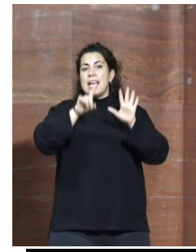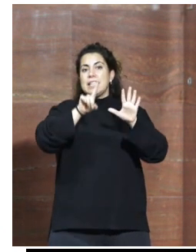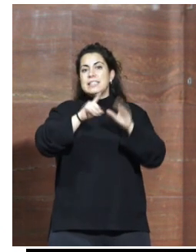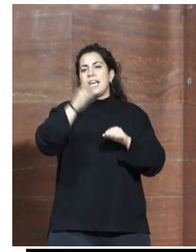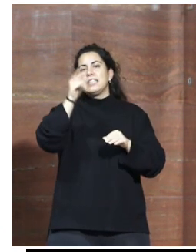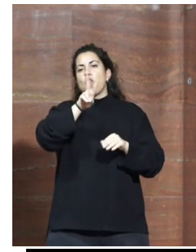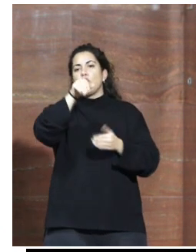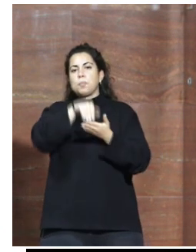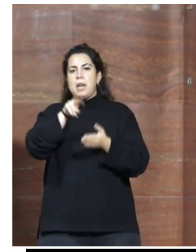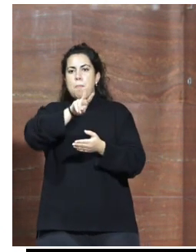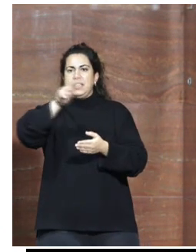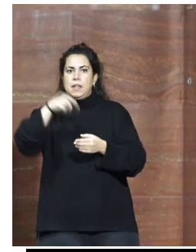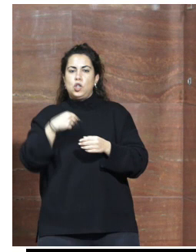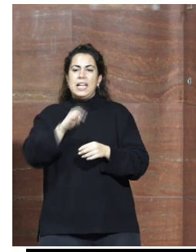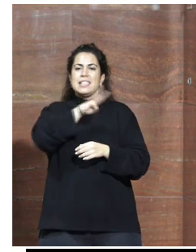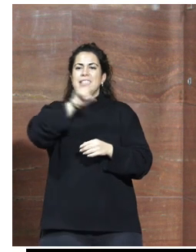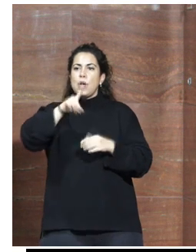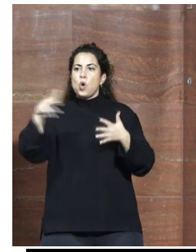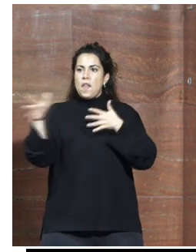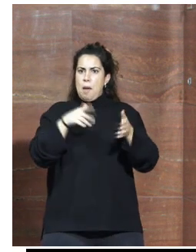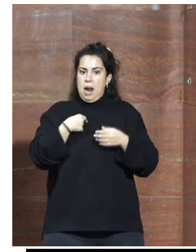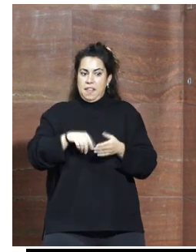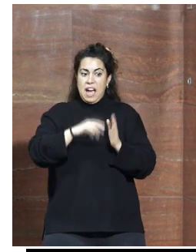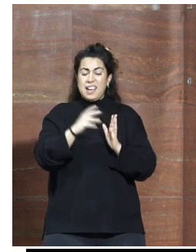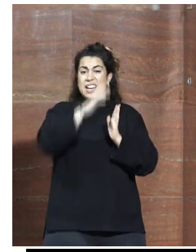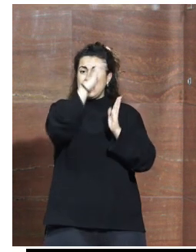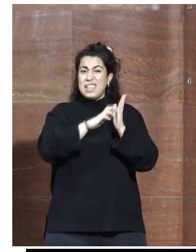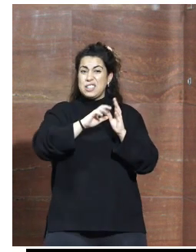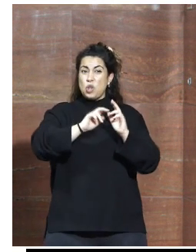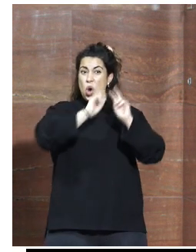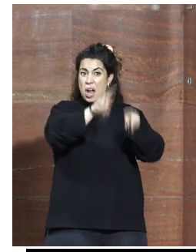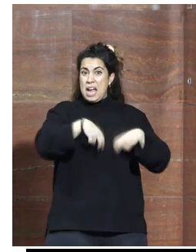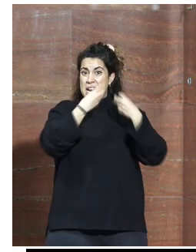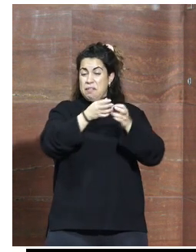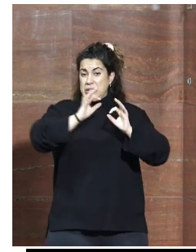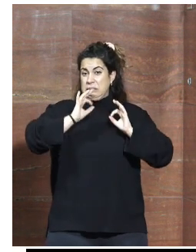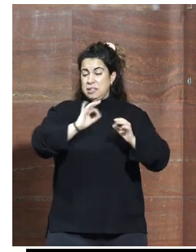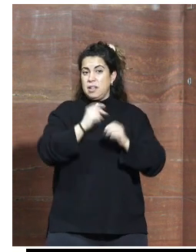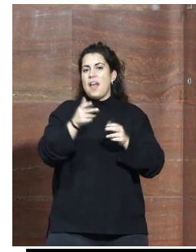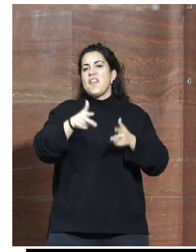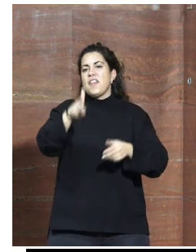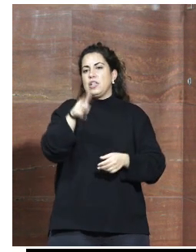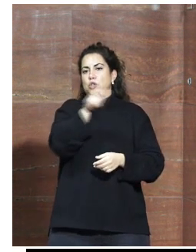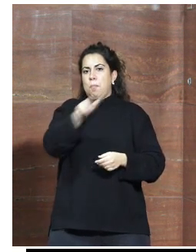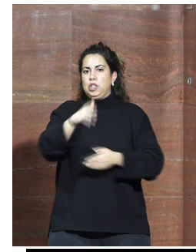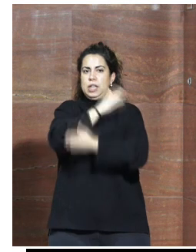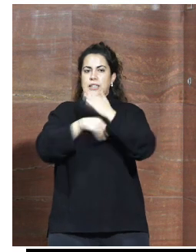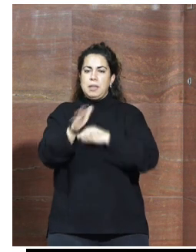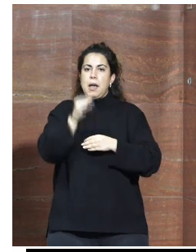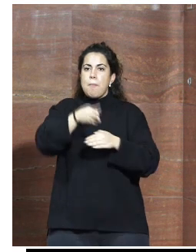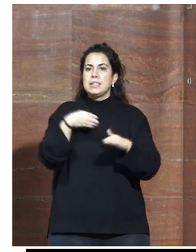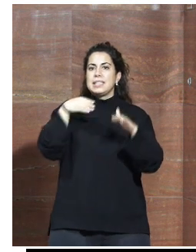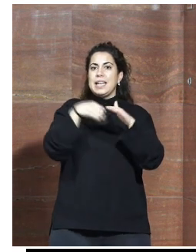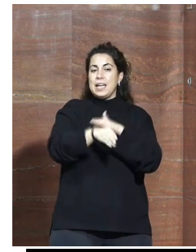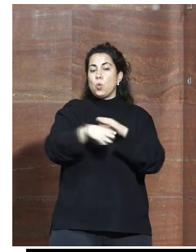de marzo, que modificó el texto refundido de la Ley General de Derechos de Personas con Discapacidad y su inclusión social,